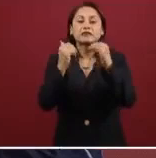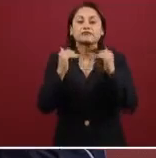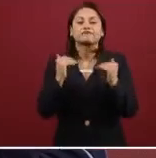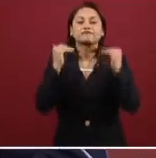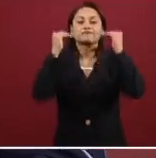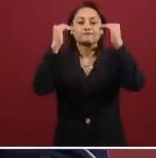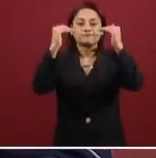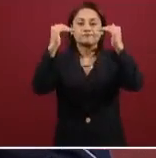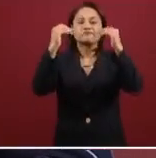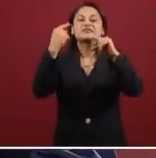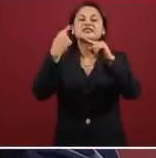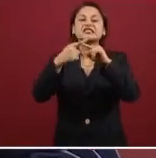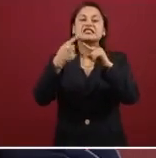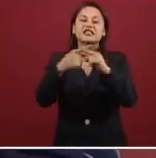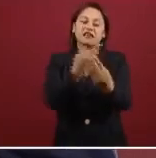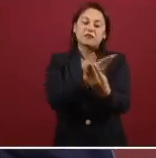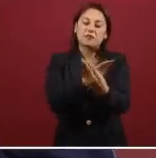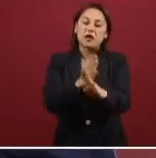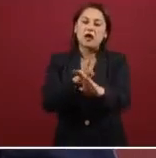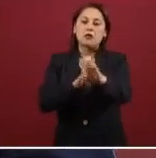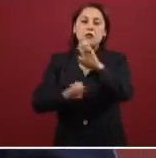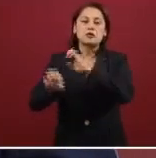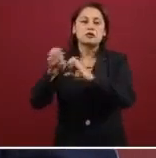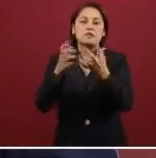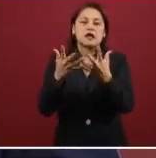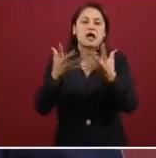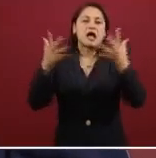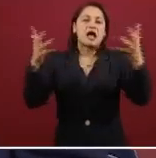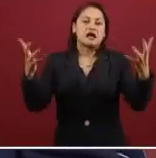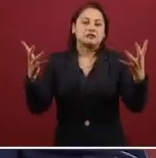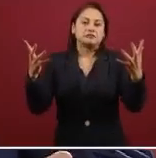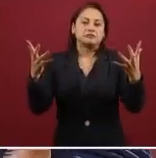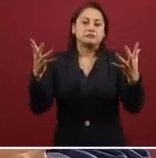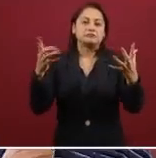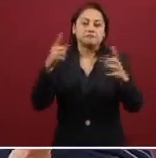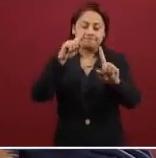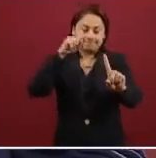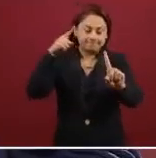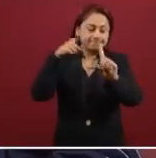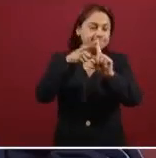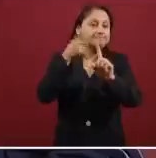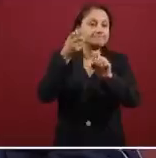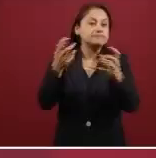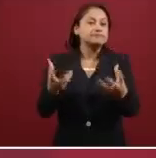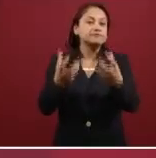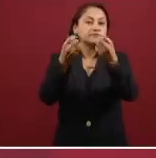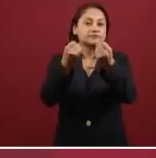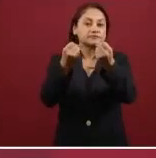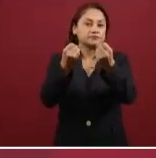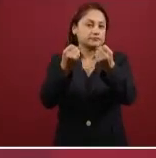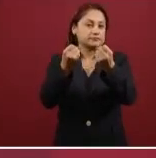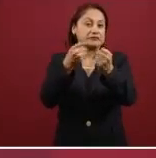bancos y a las grandes empresas, en vez de rescatar a los de abajo.